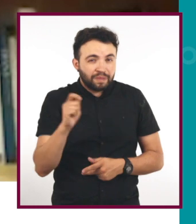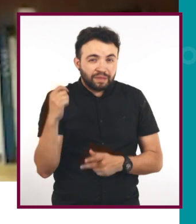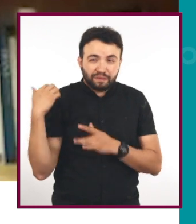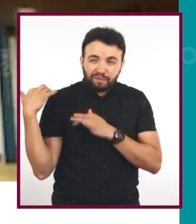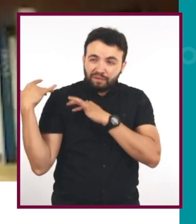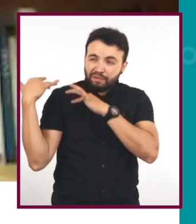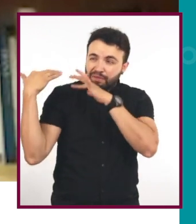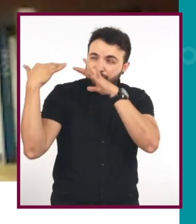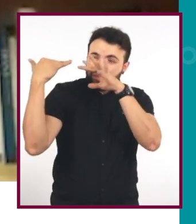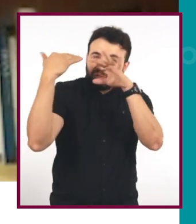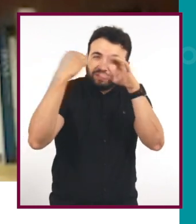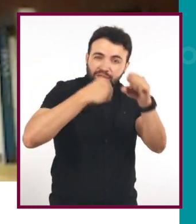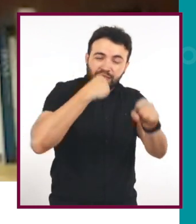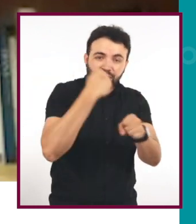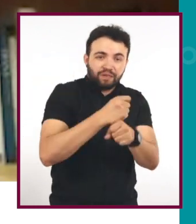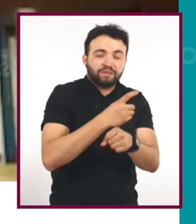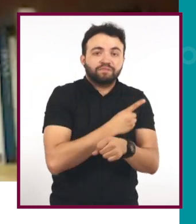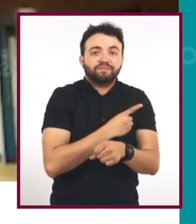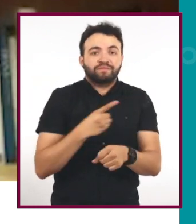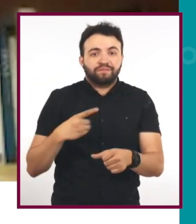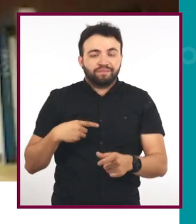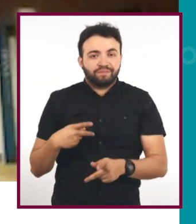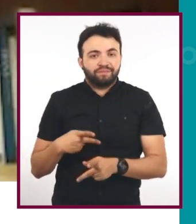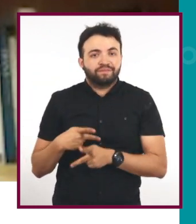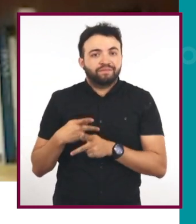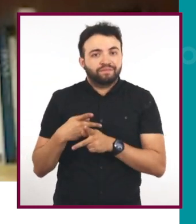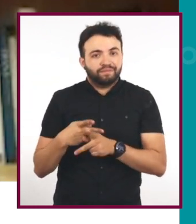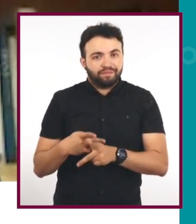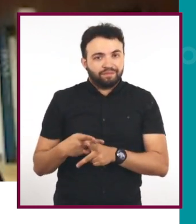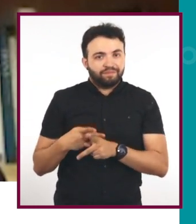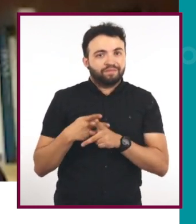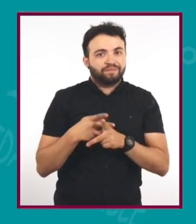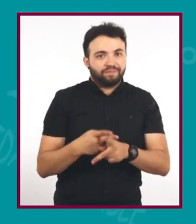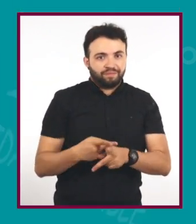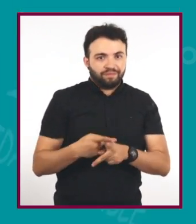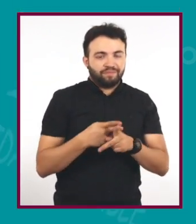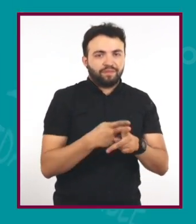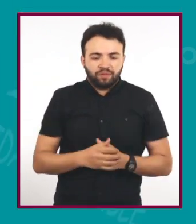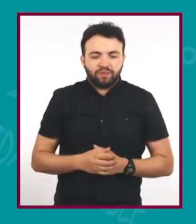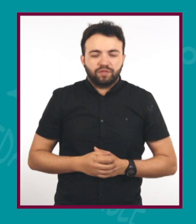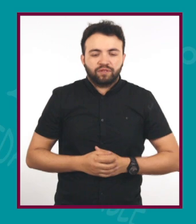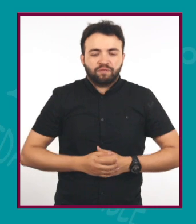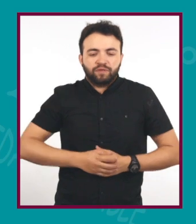tener una amistad de muchísimos años, tienes que ser tolerante.